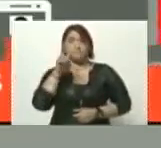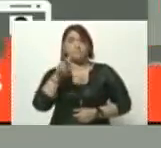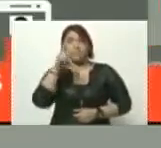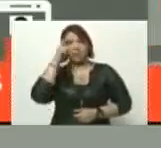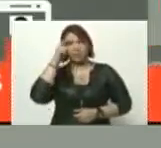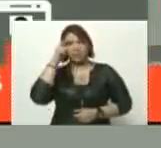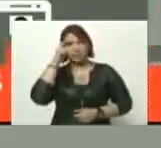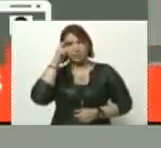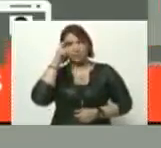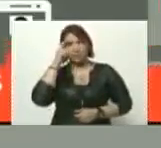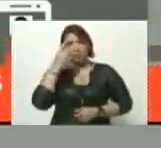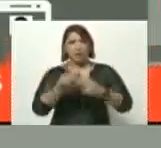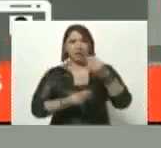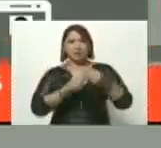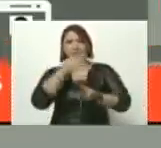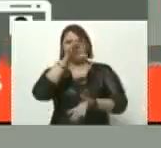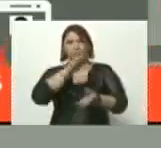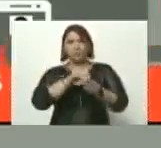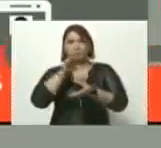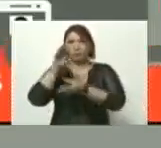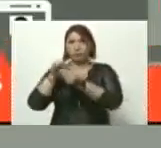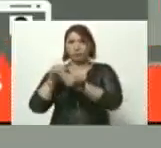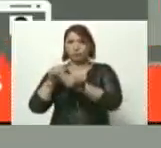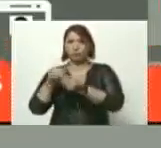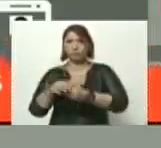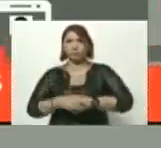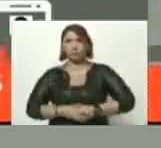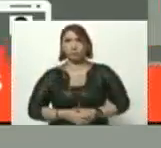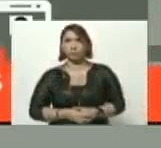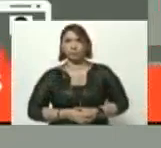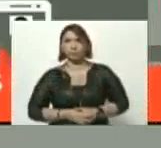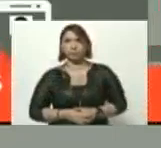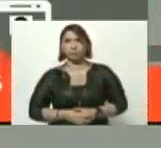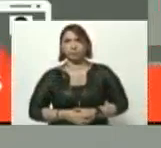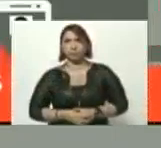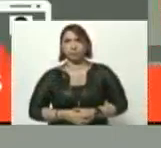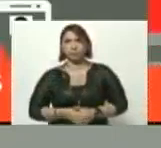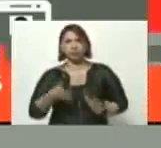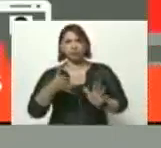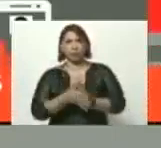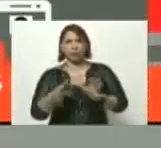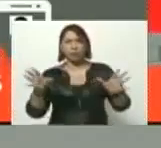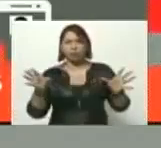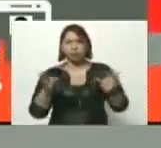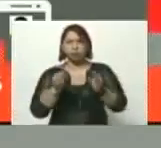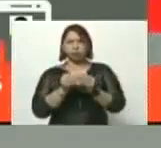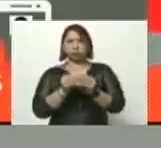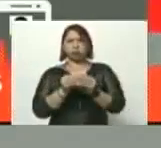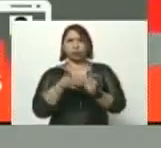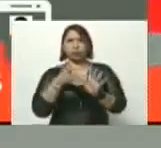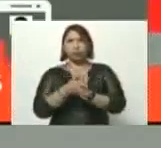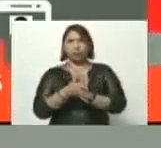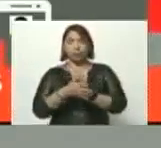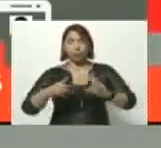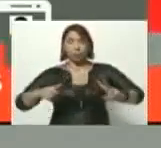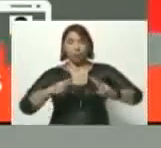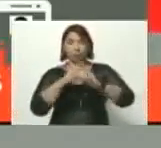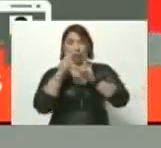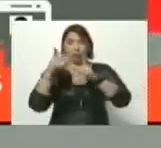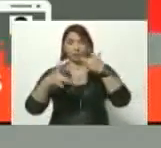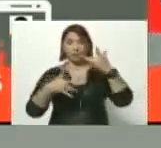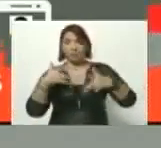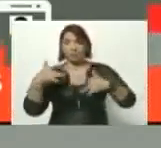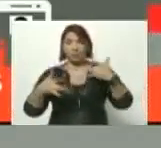pudiera hacerme un resumen de, bueno, las conclusiones de este encuentro de activistas